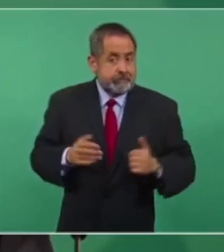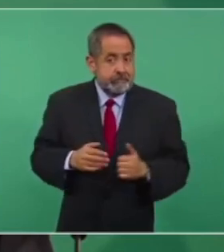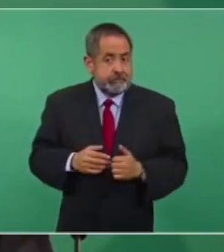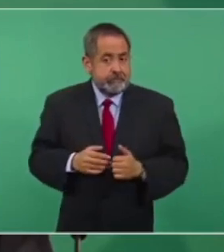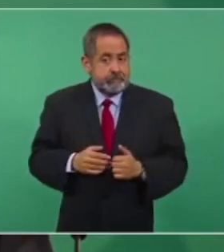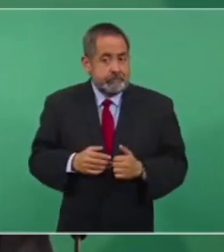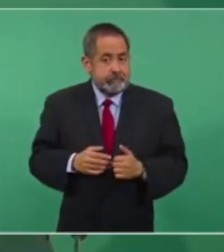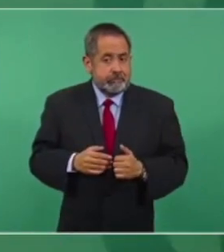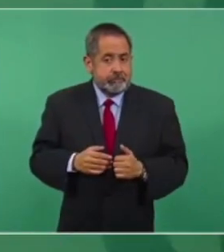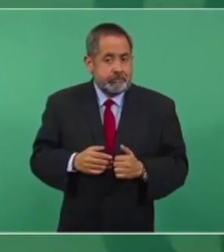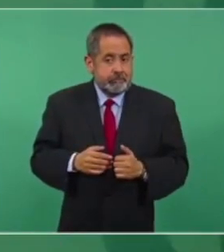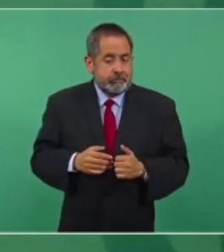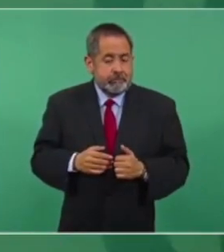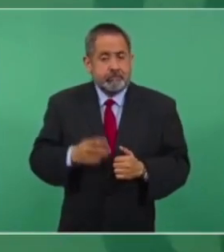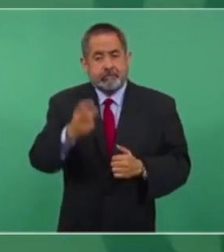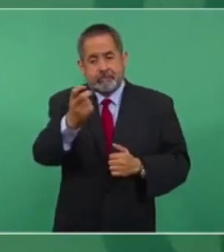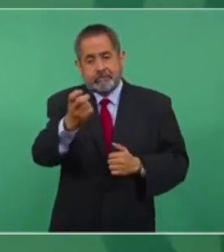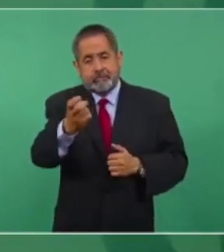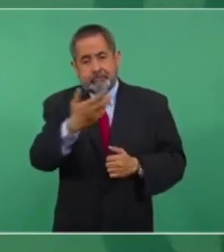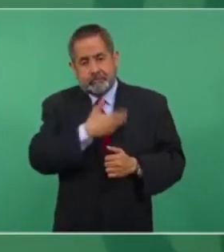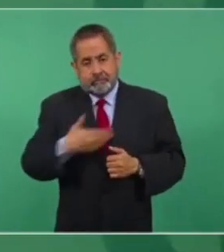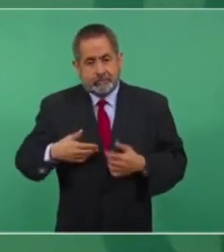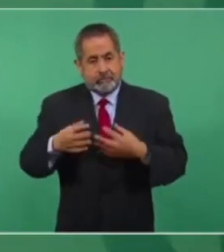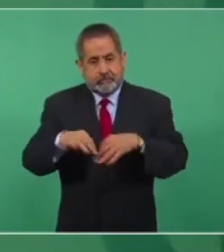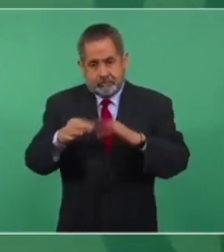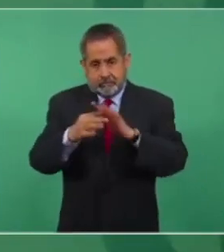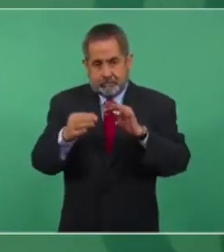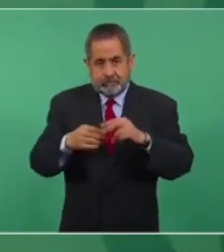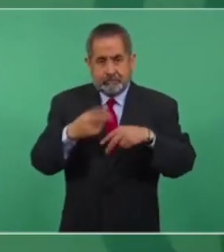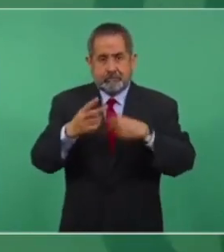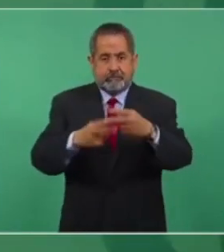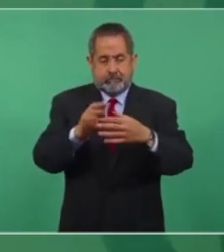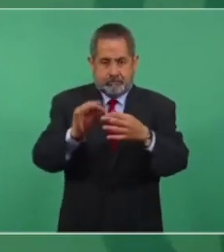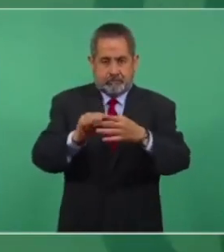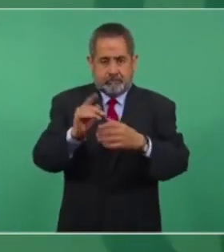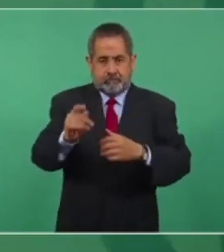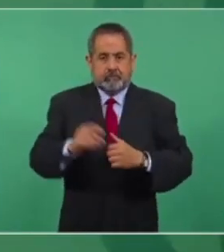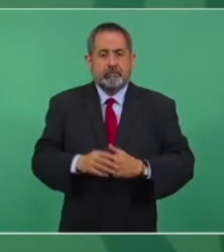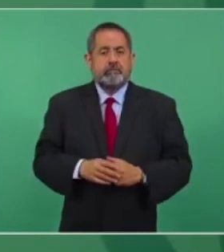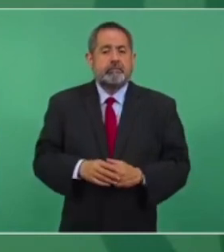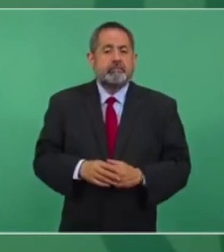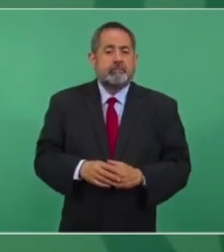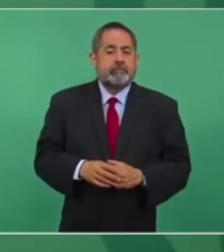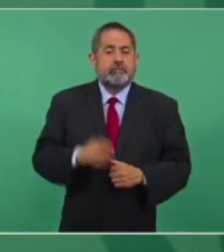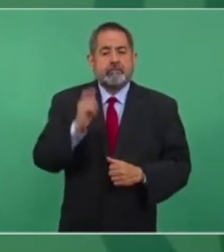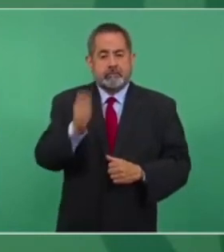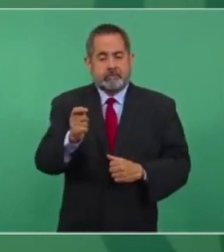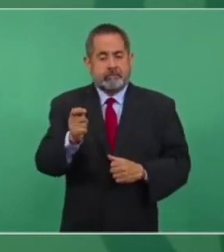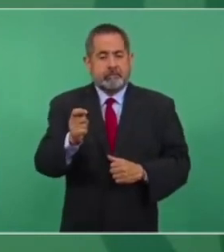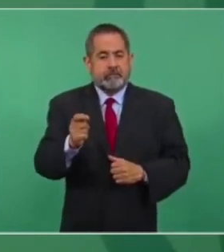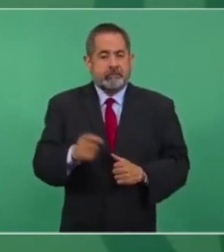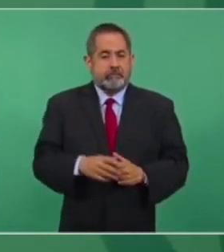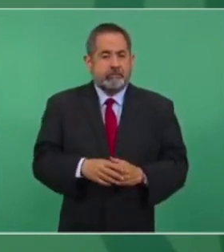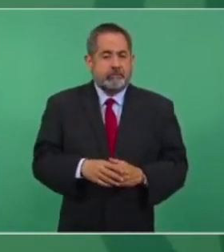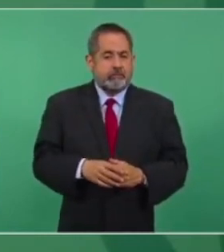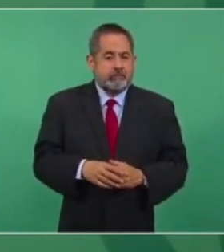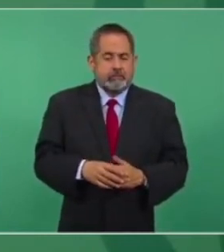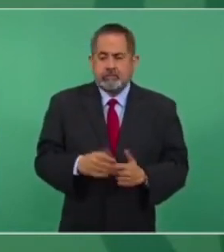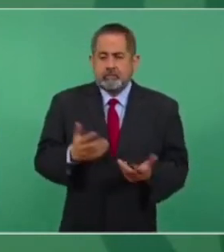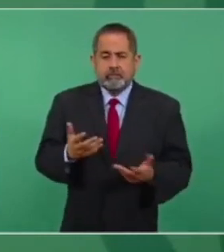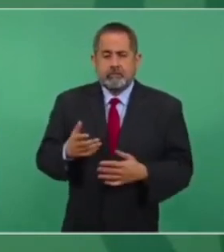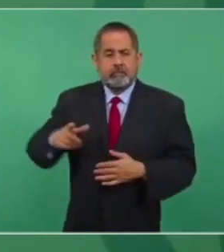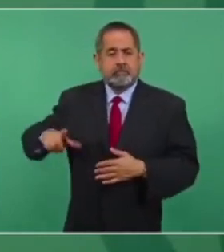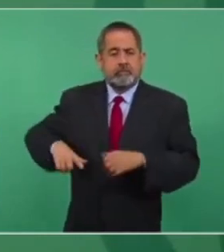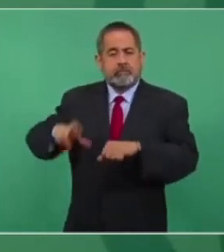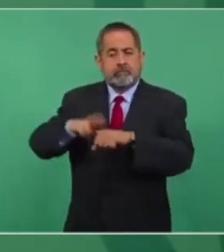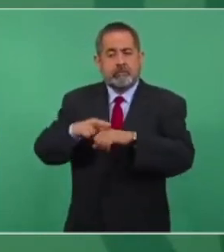Por eso, presidente, es importante venir. Por eso, allá voy. Sí. Entonces, ¿qué hizo el